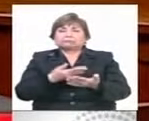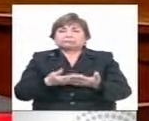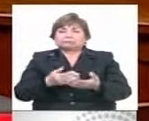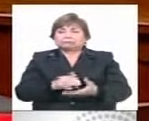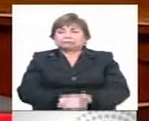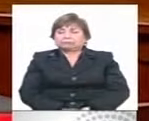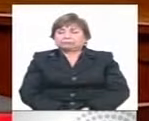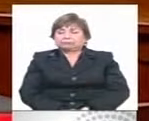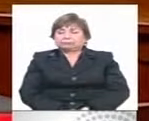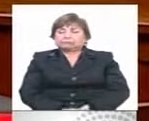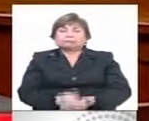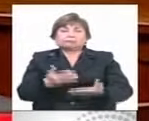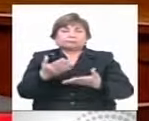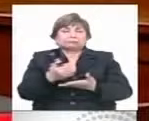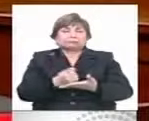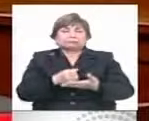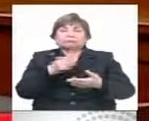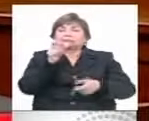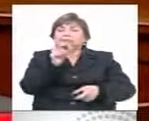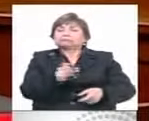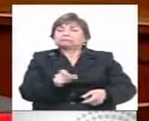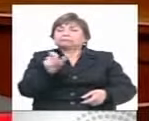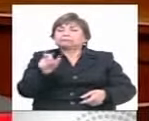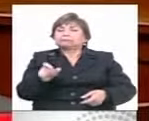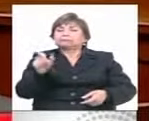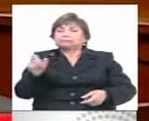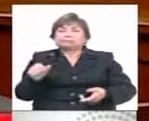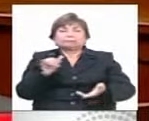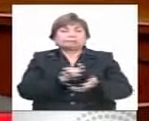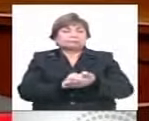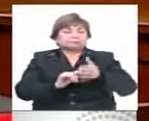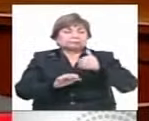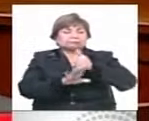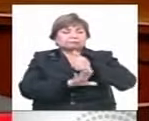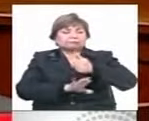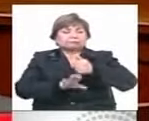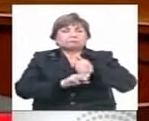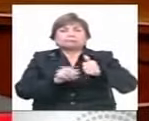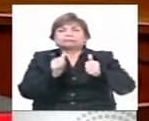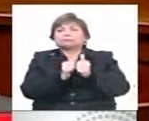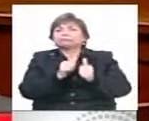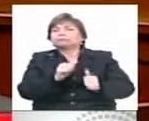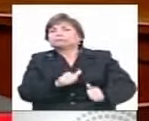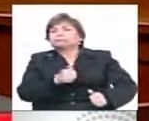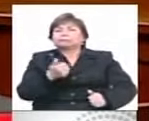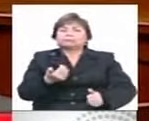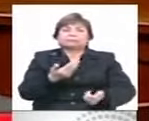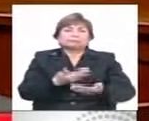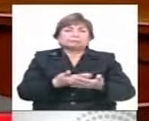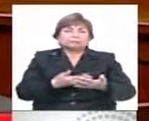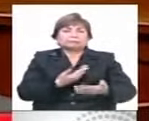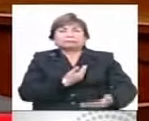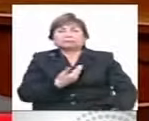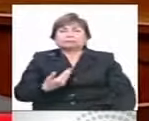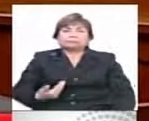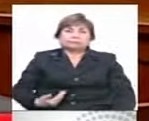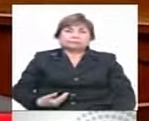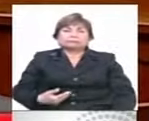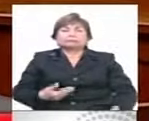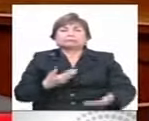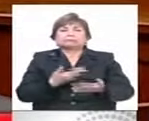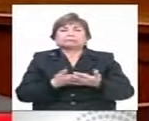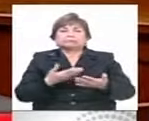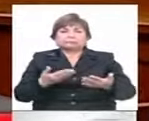inclusión social centrada en las personas y basada en la coordinación con otros sectores y niveles del gobierno. Un